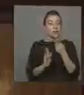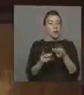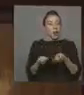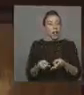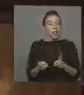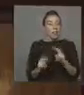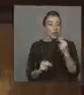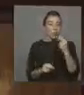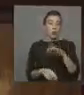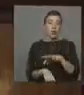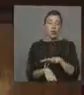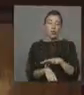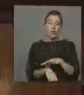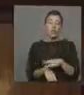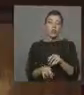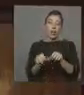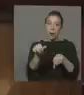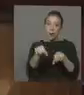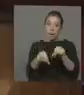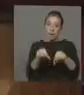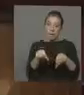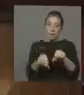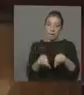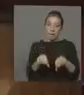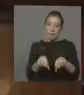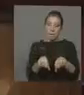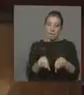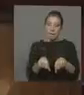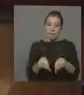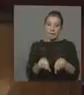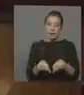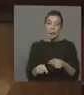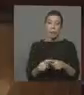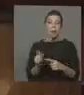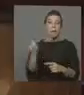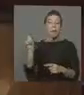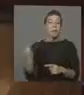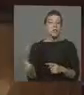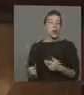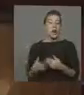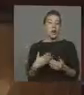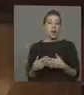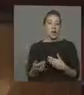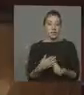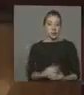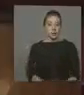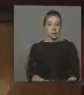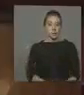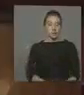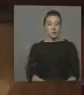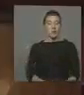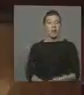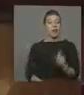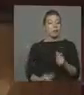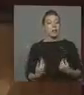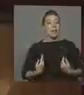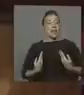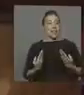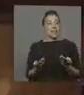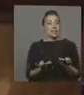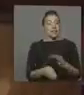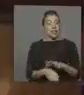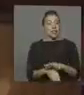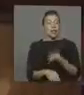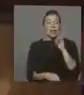derecho propio del médico que interviene en tanto persona natural. Como contrapartida, el prestador de salud tiene